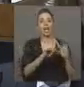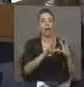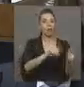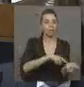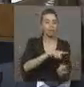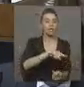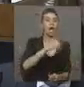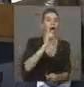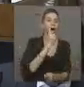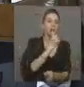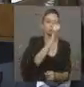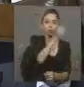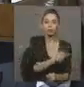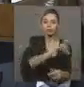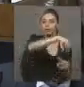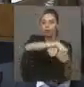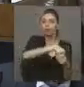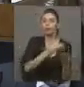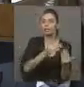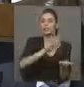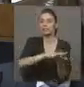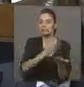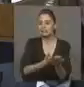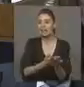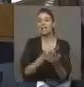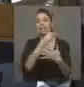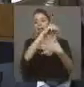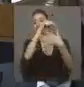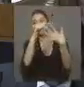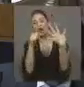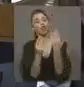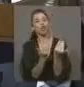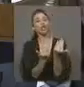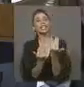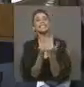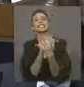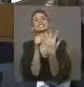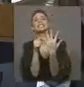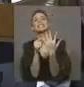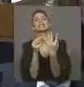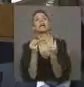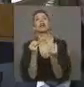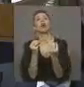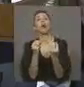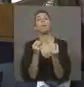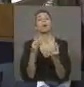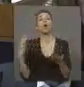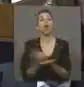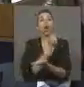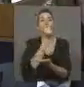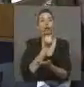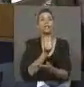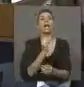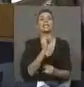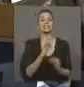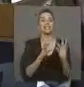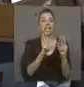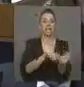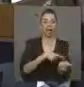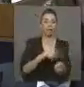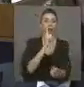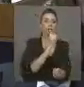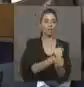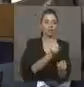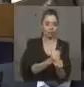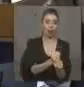familias. Y todas esas necesidades se satisfacen cuando hay trabajo e ingreso en las familias. De